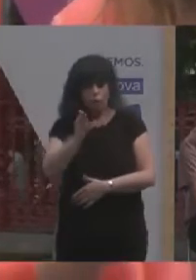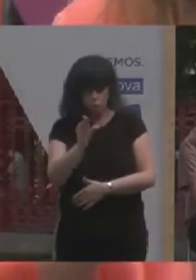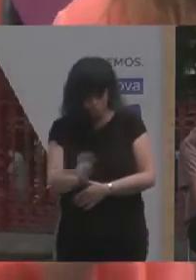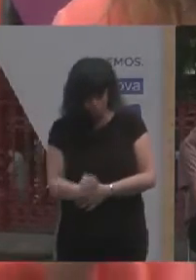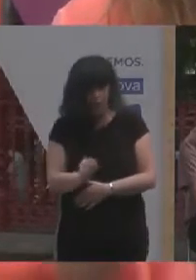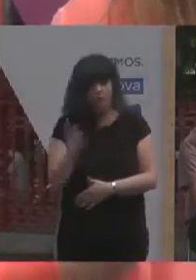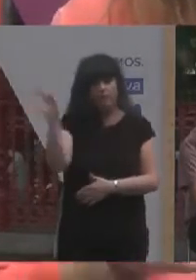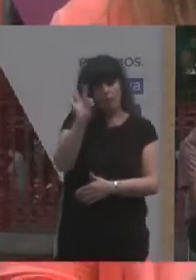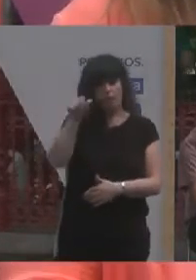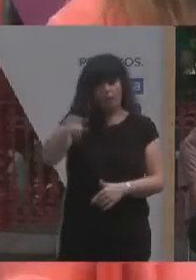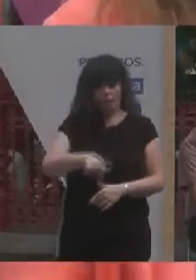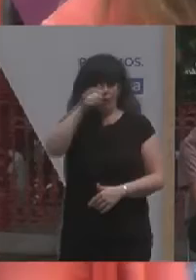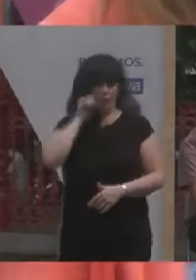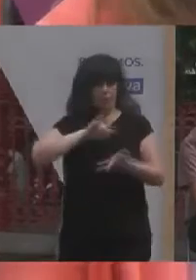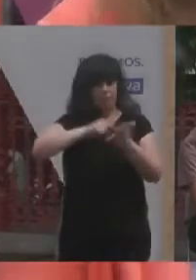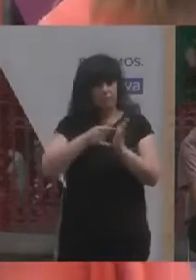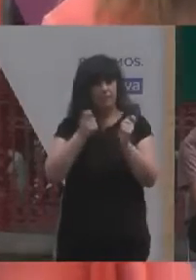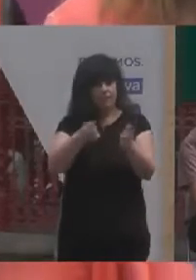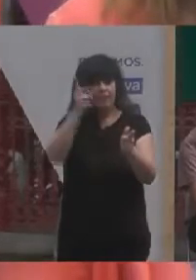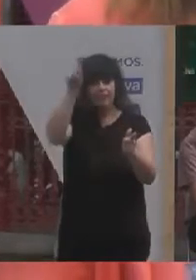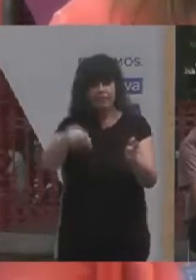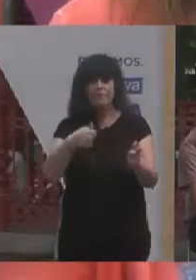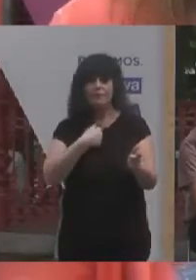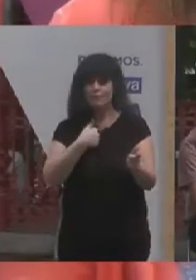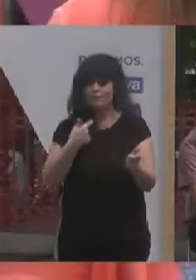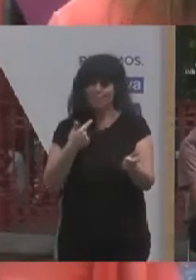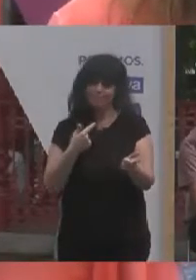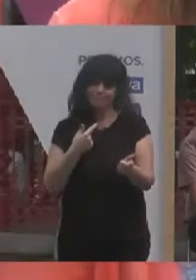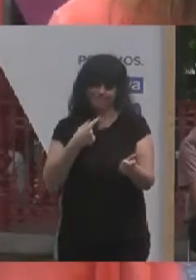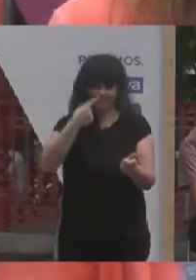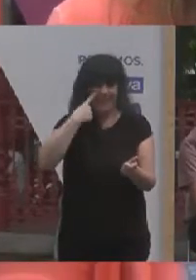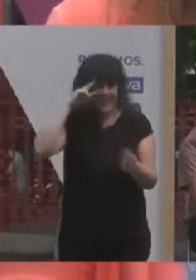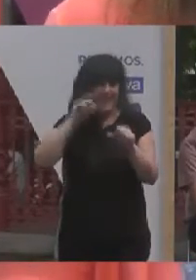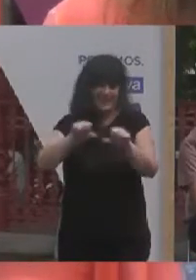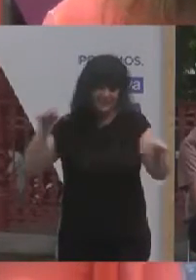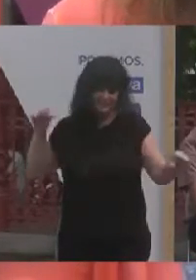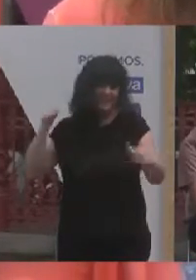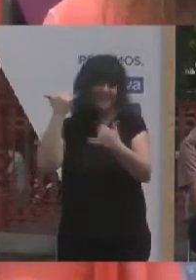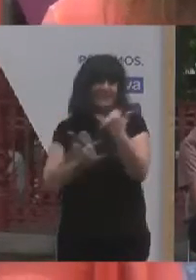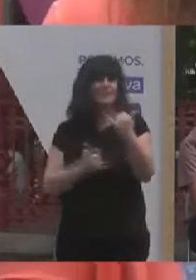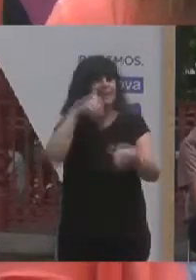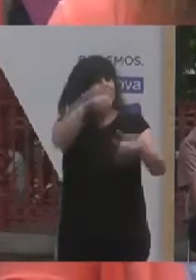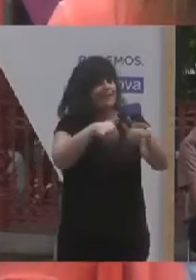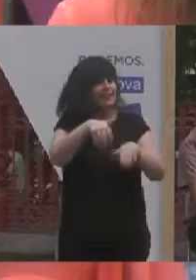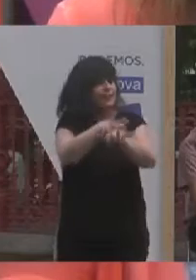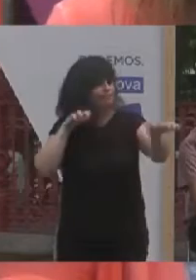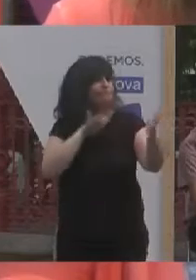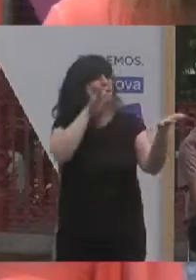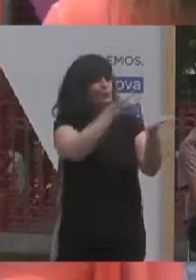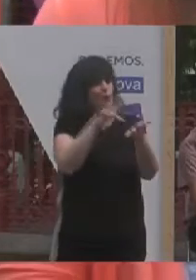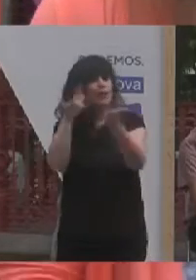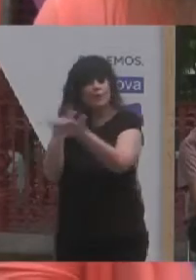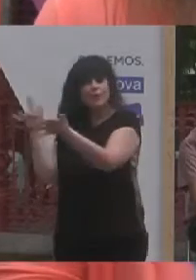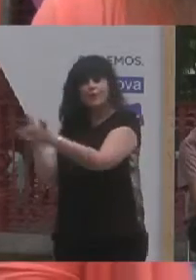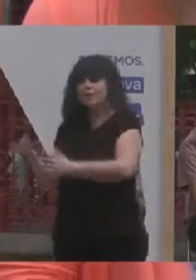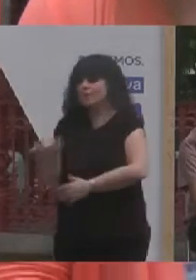convencido, eu como teño moitos anos e moitas canas, estuve en casi todas as eleccións que hubo como candidato